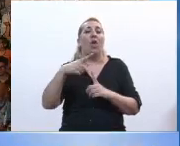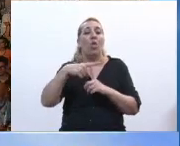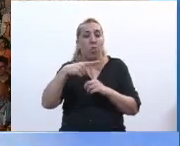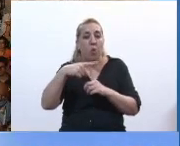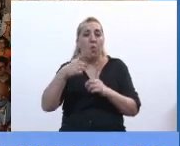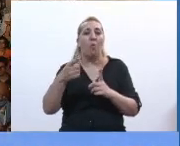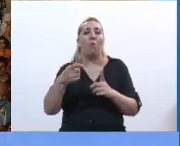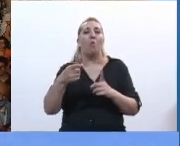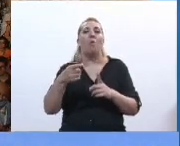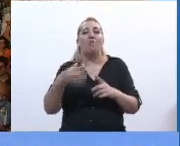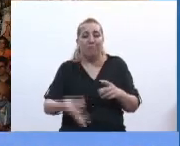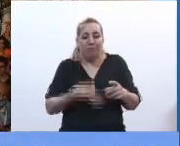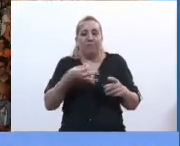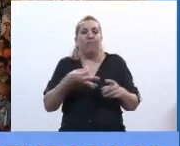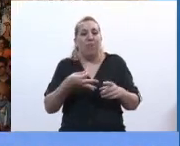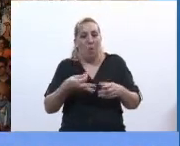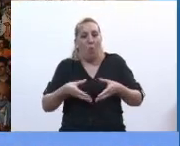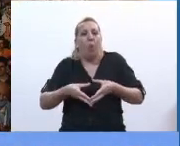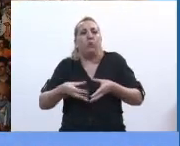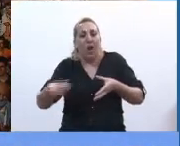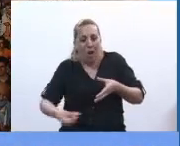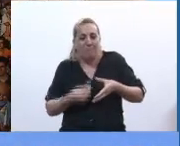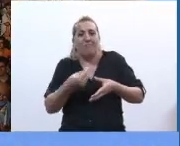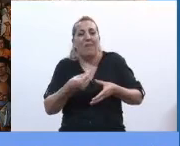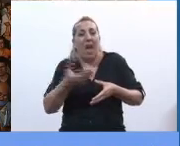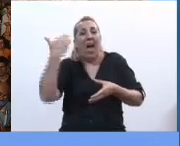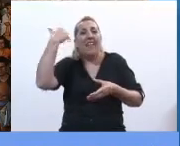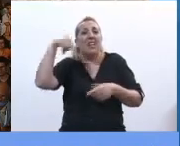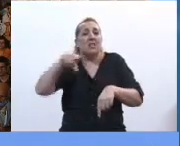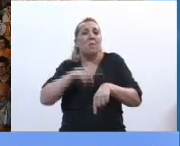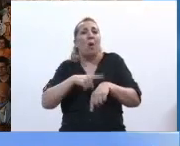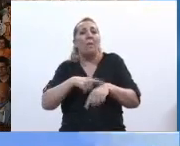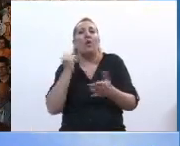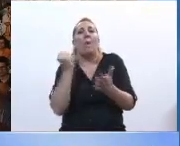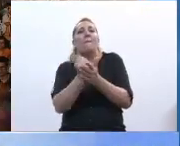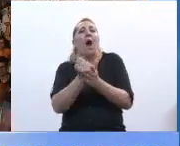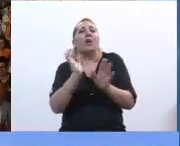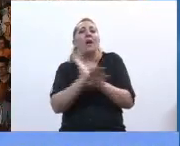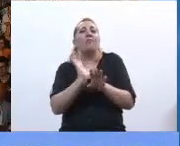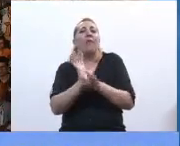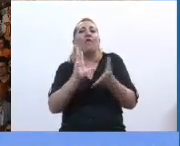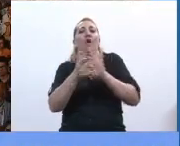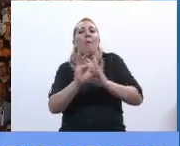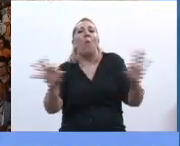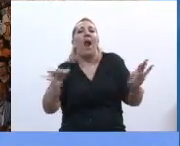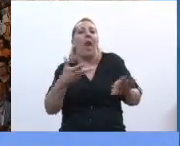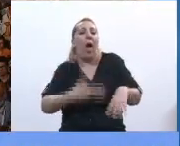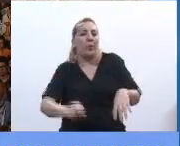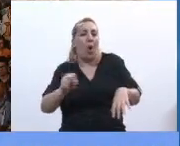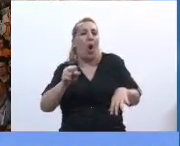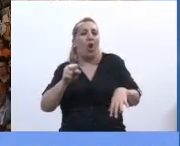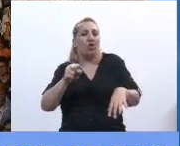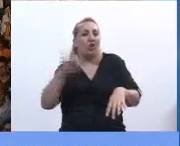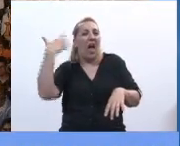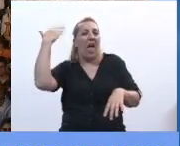el dispositivo intrauterino en su momento fue estigmatizado como una cuestión abortiva también en